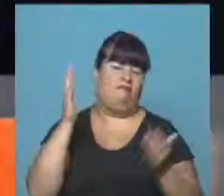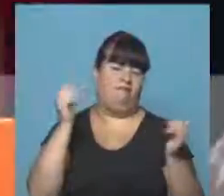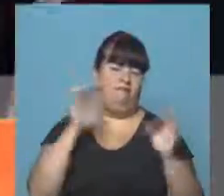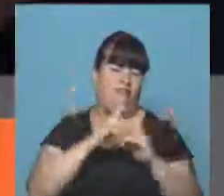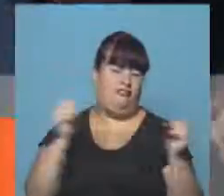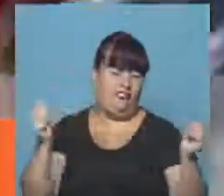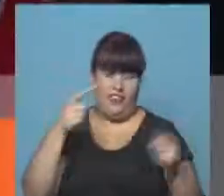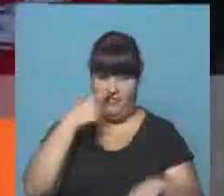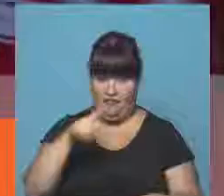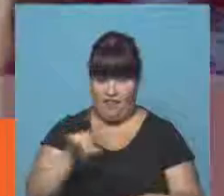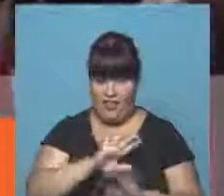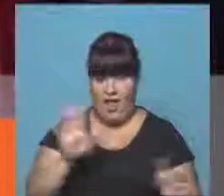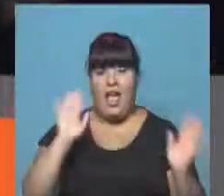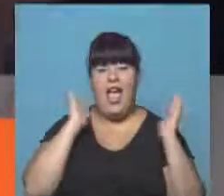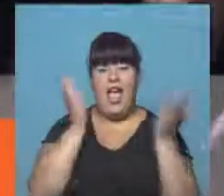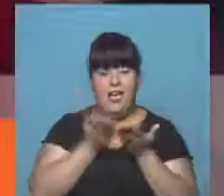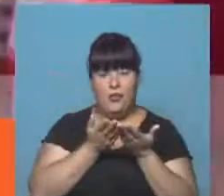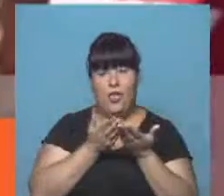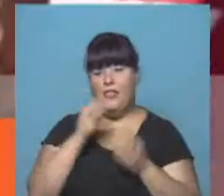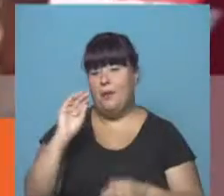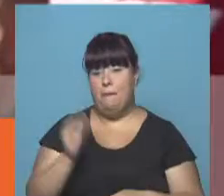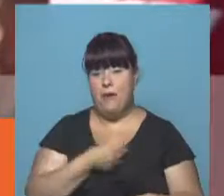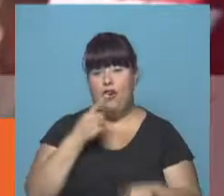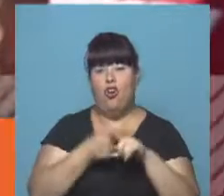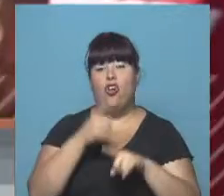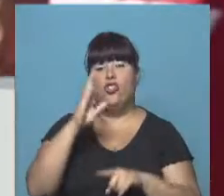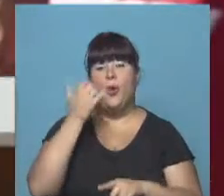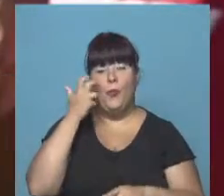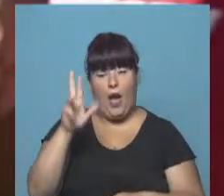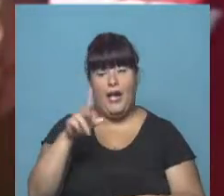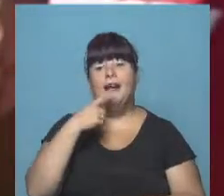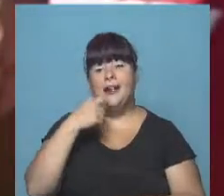partido. Final, Estudiantes ha perdido frente al Leverkusen. River debutará en unos días.